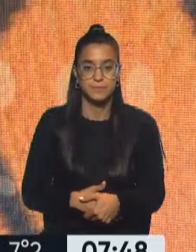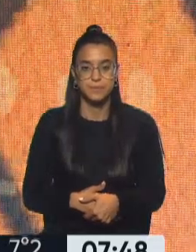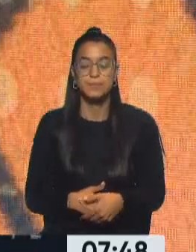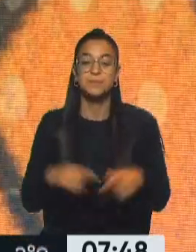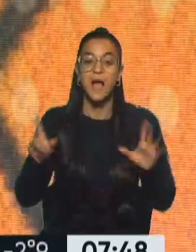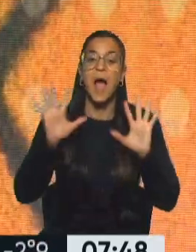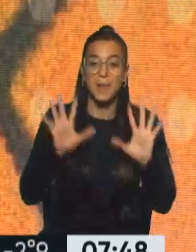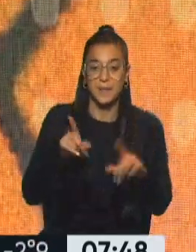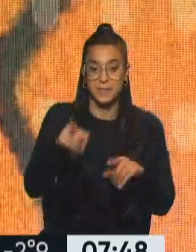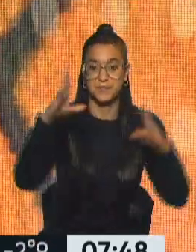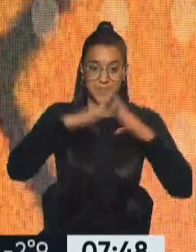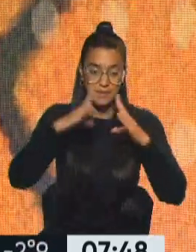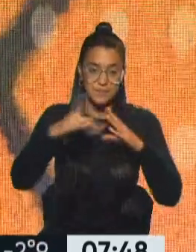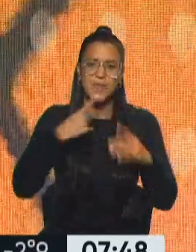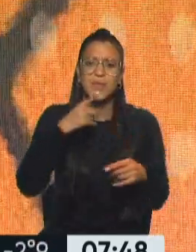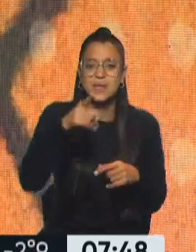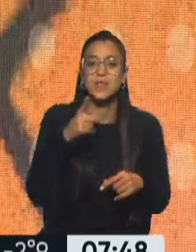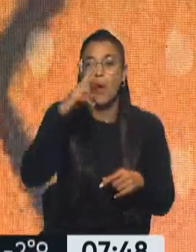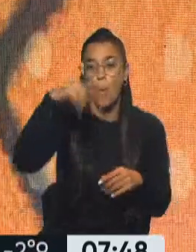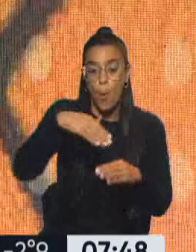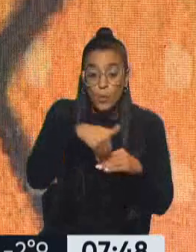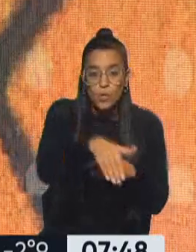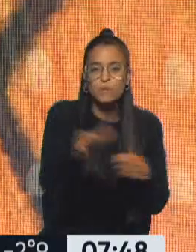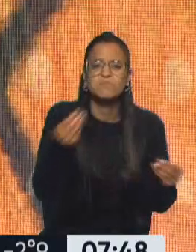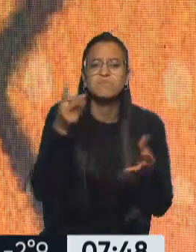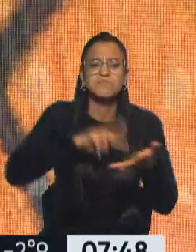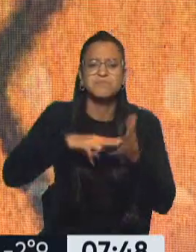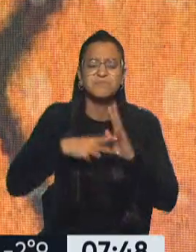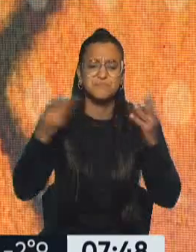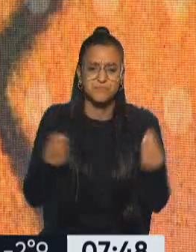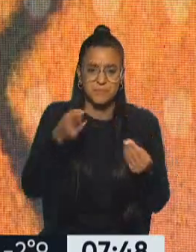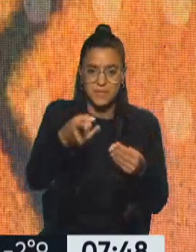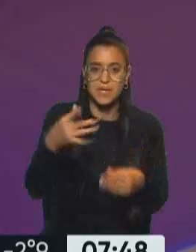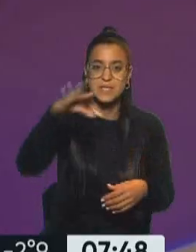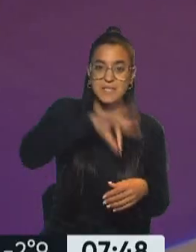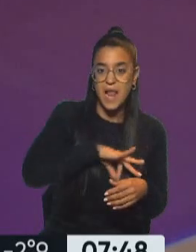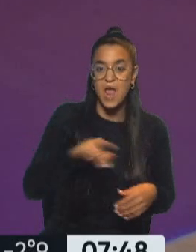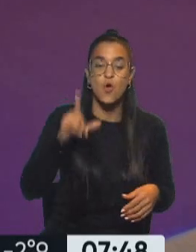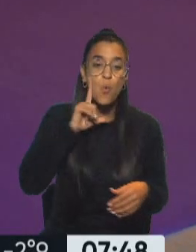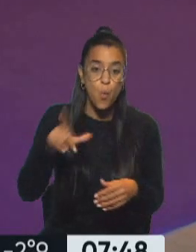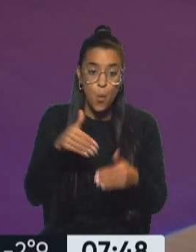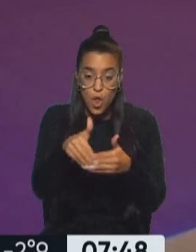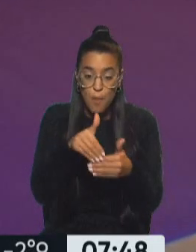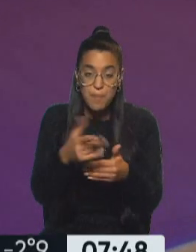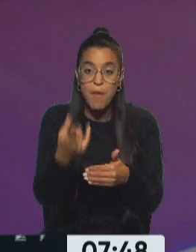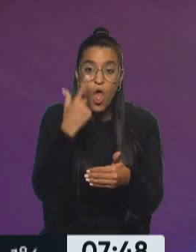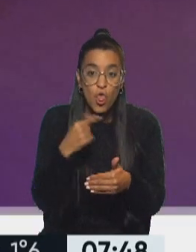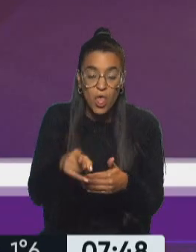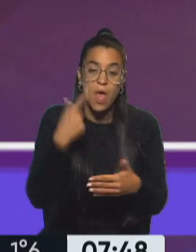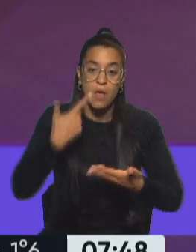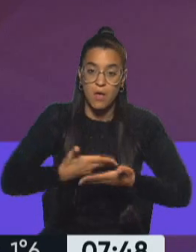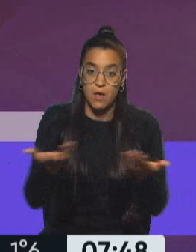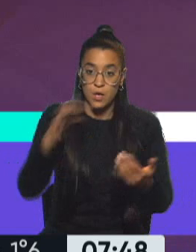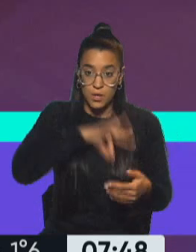A ver, quienes están en casa dicen, a partir de junio, ¿qué quiere decir, Flor, que en el salario de julio, los primeros días de julio, va a estar reflejado